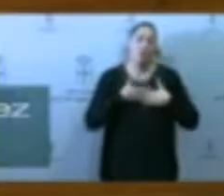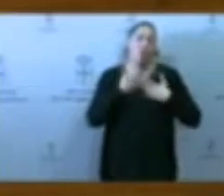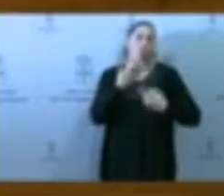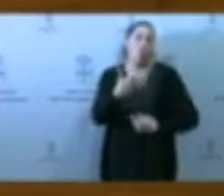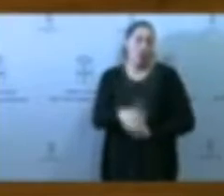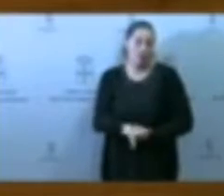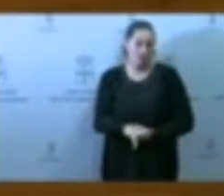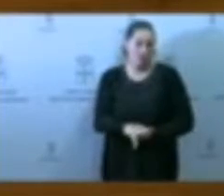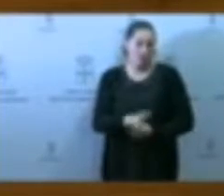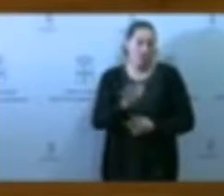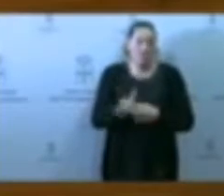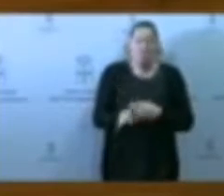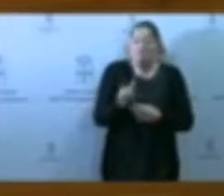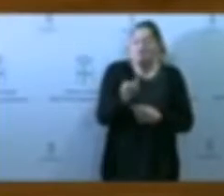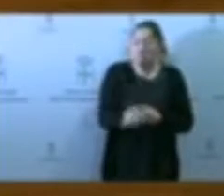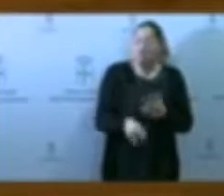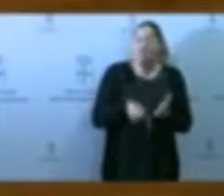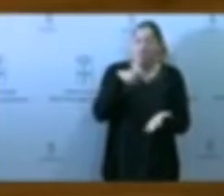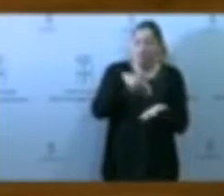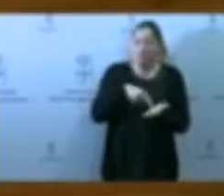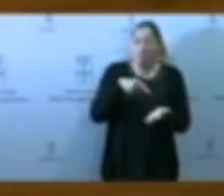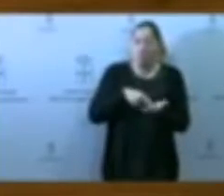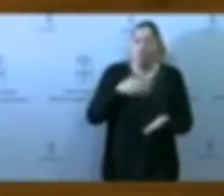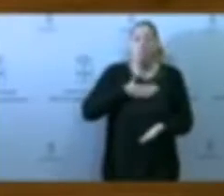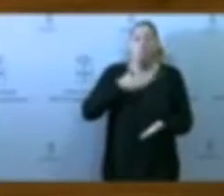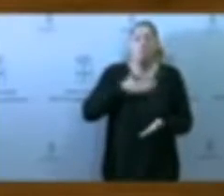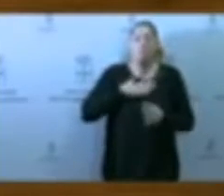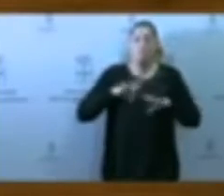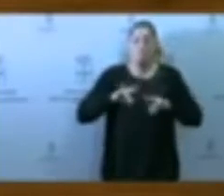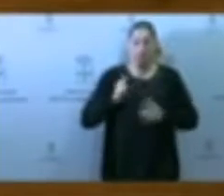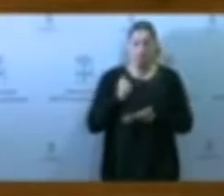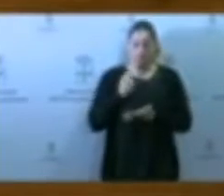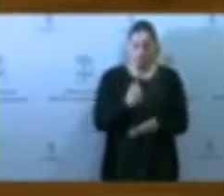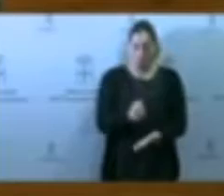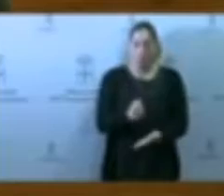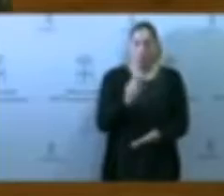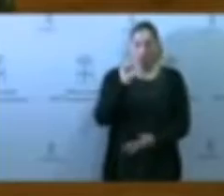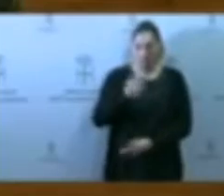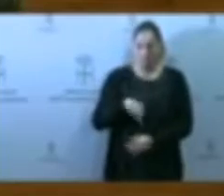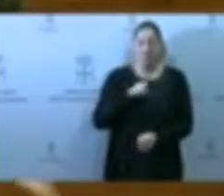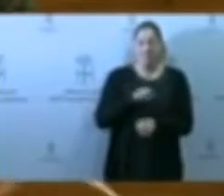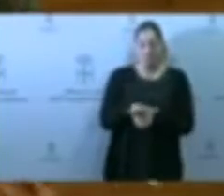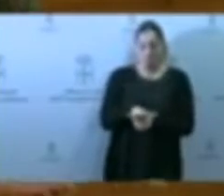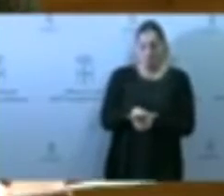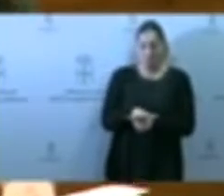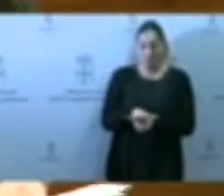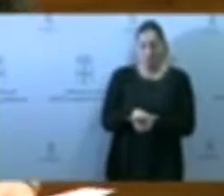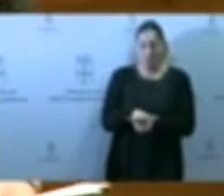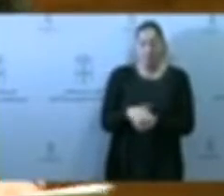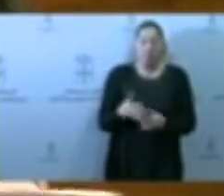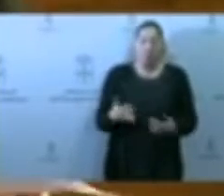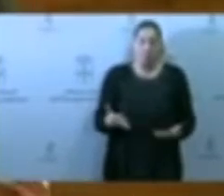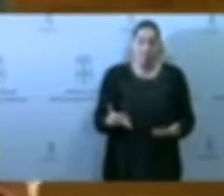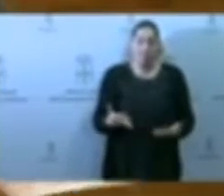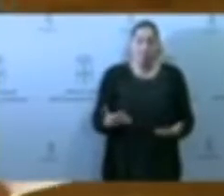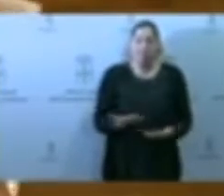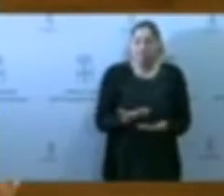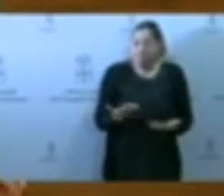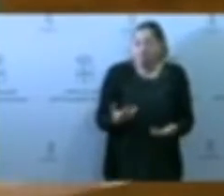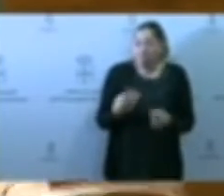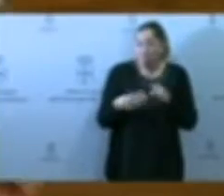influye también el impuesto sobre el patrimonio. Y, claro, efectivamente, sí, influyen